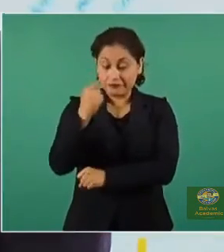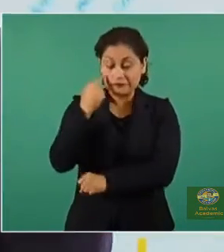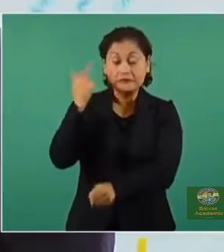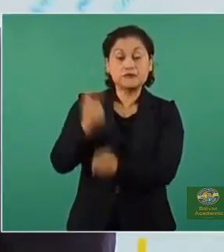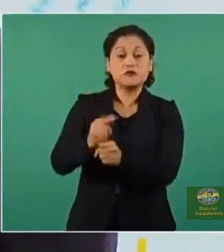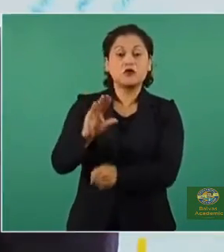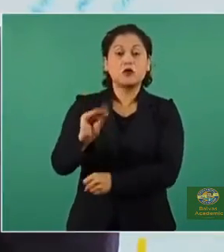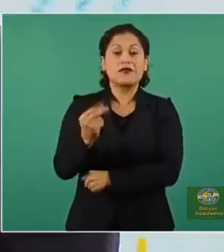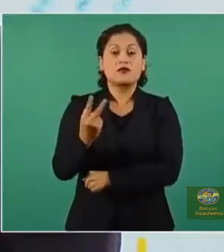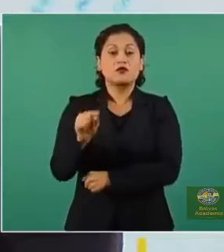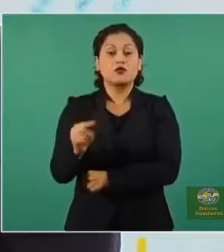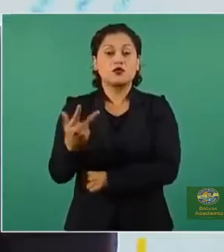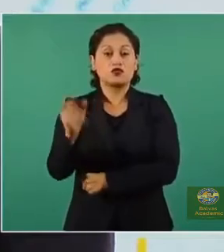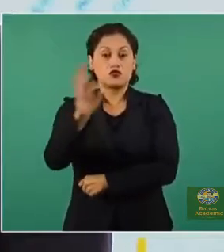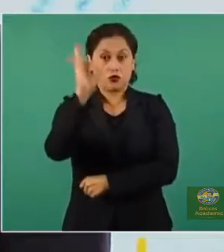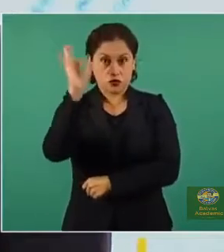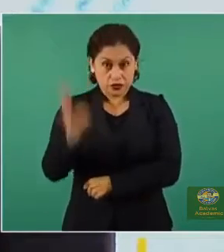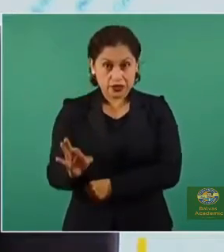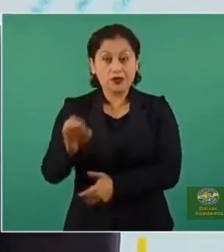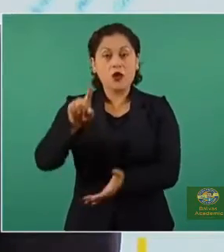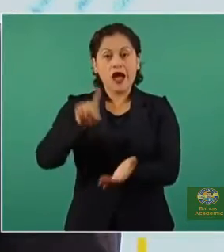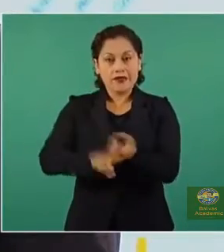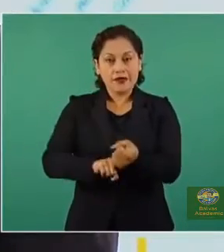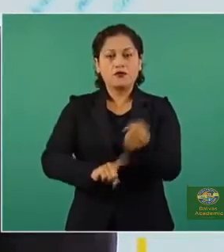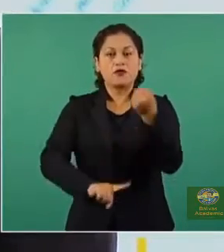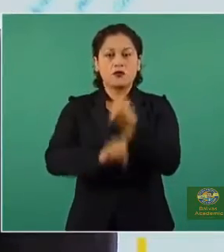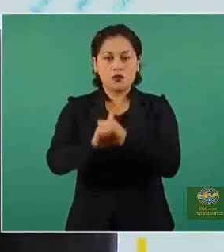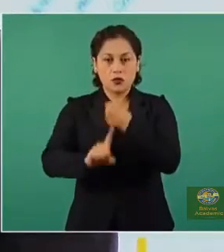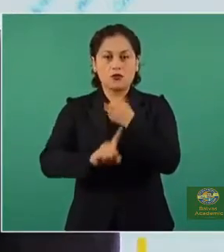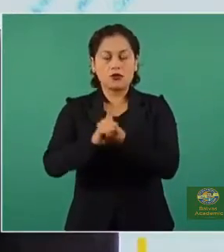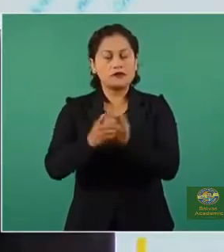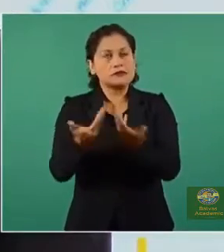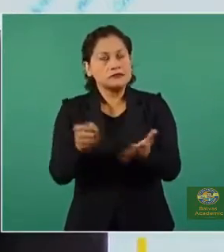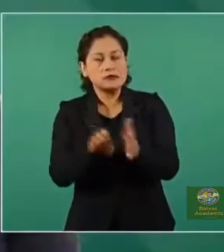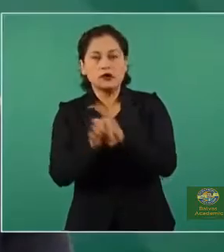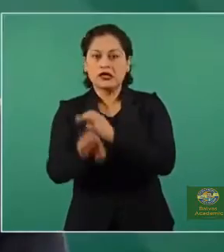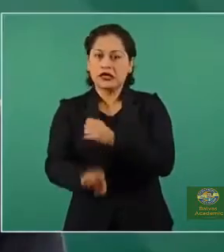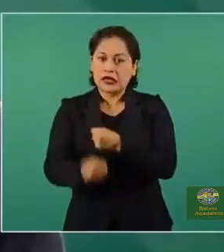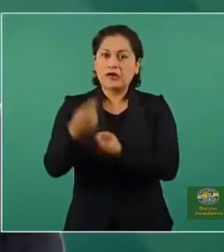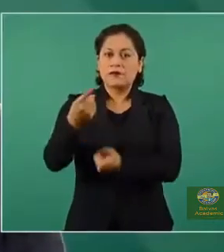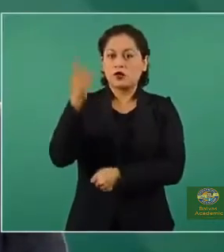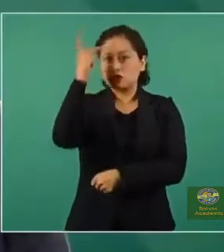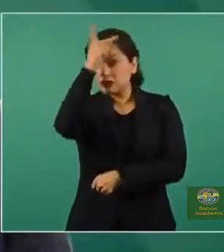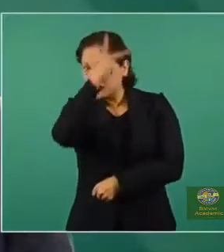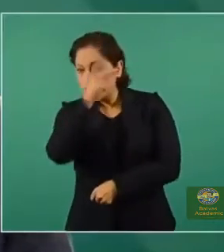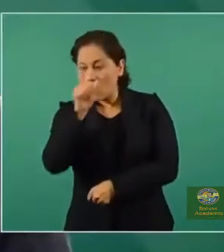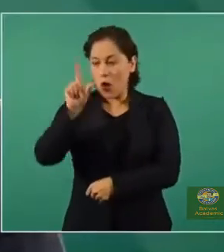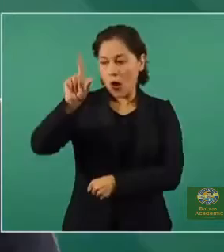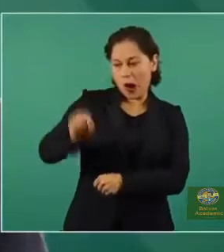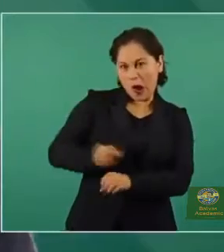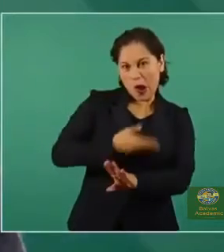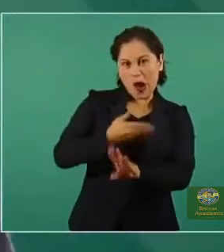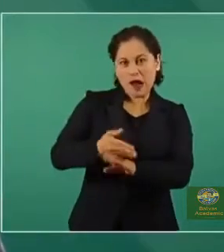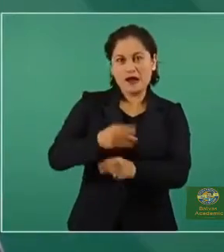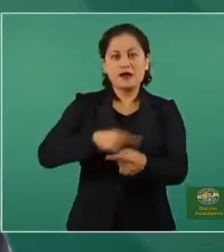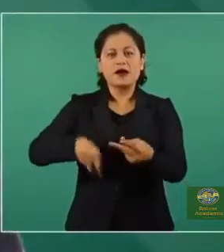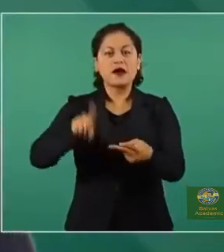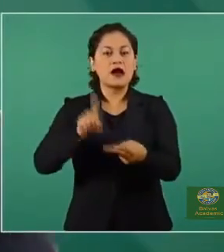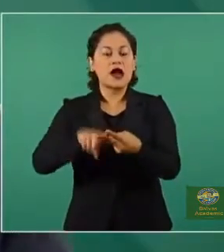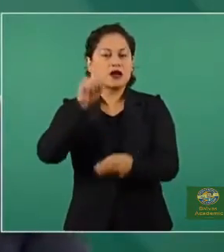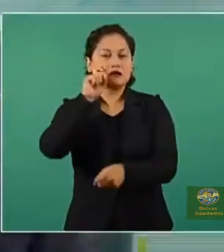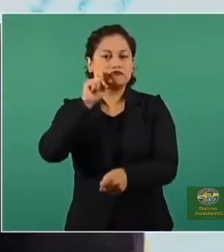92.8% de agresiones vinculadas a violencia psicológica, violencia sexual, violencia física,